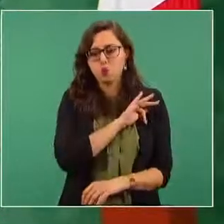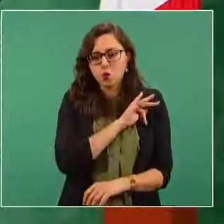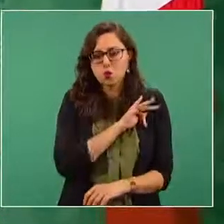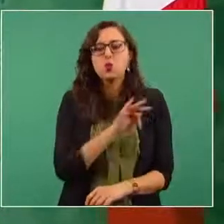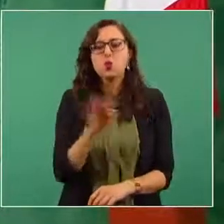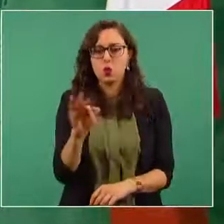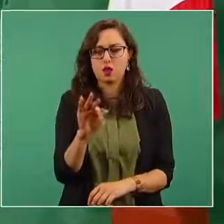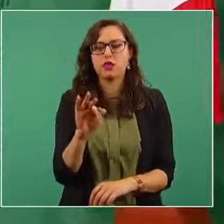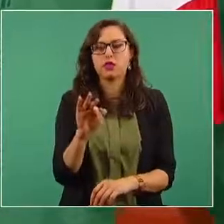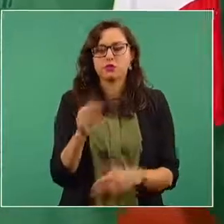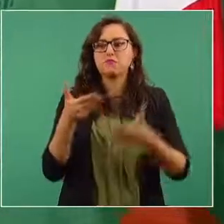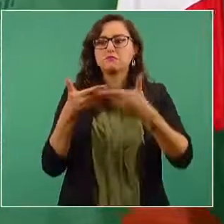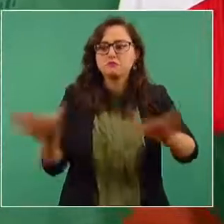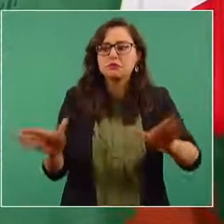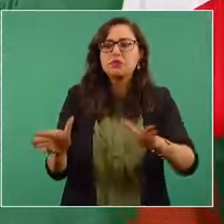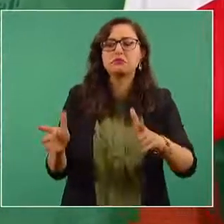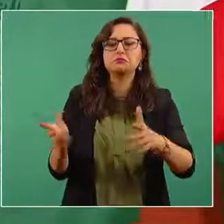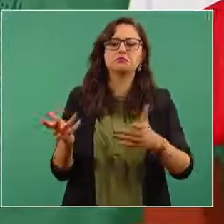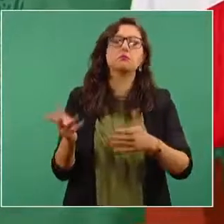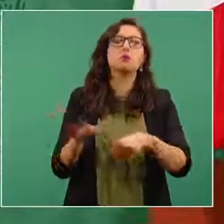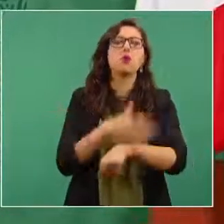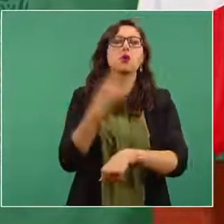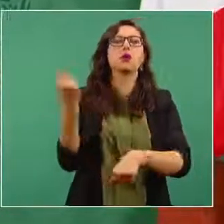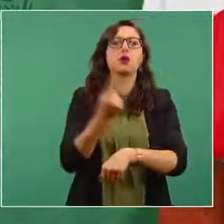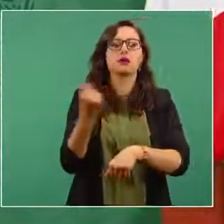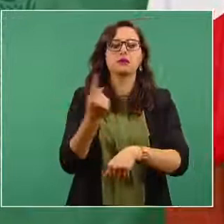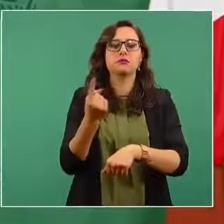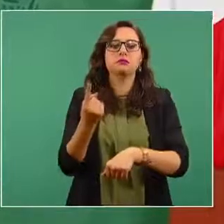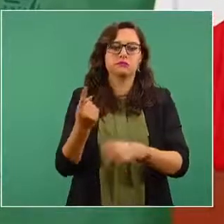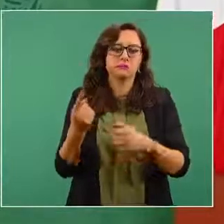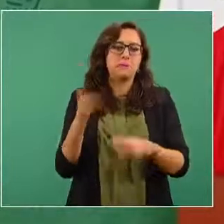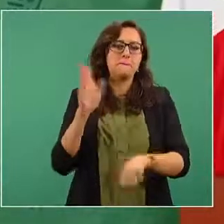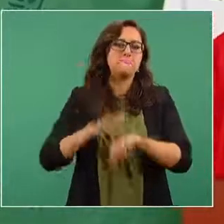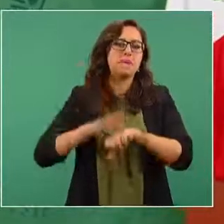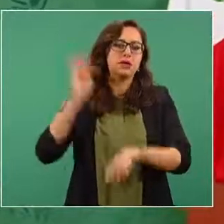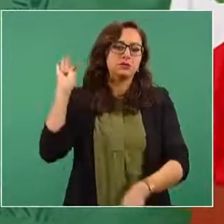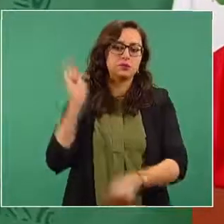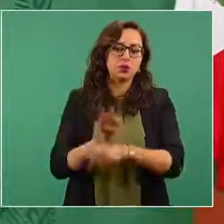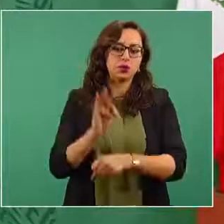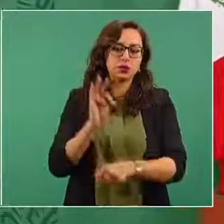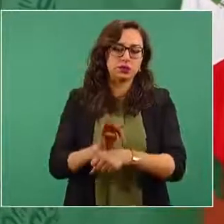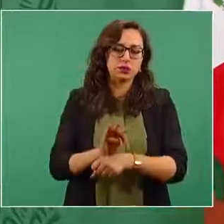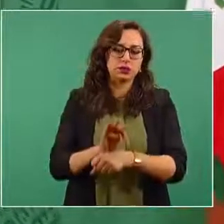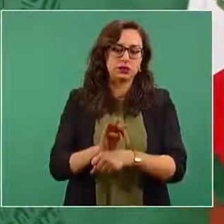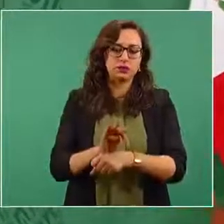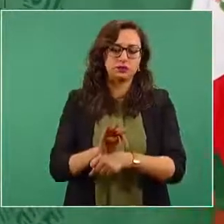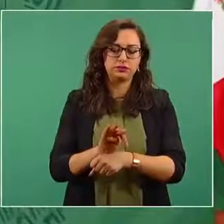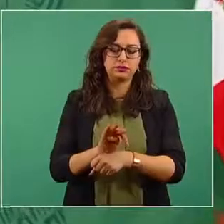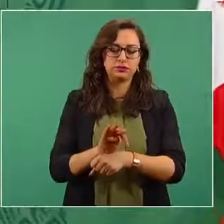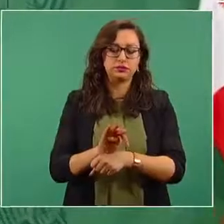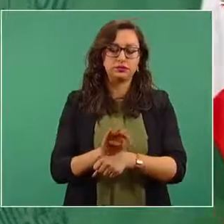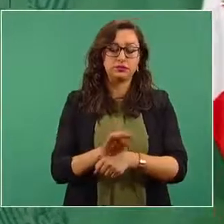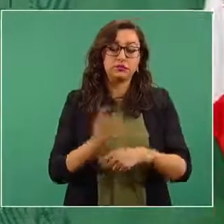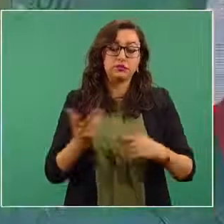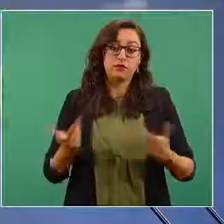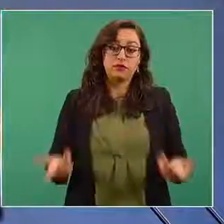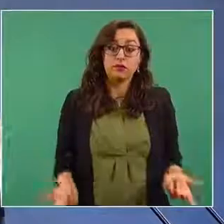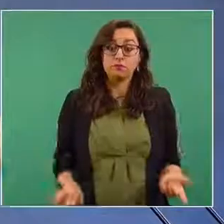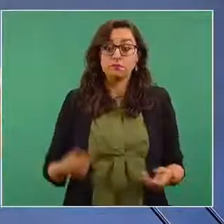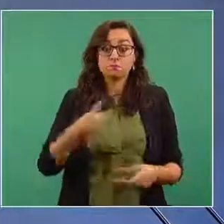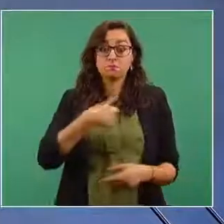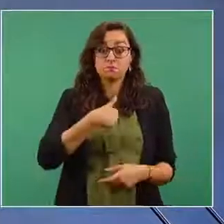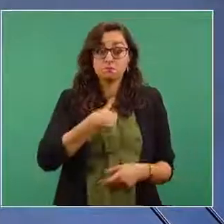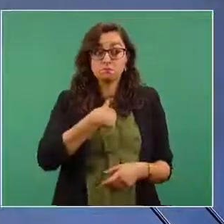de protección ante la pandemia. no estoy